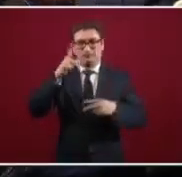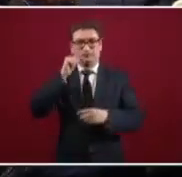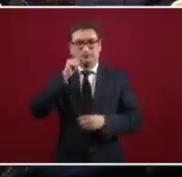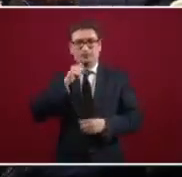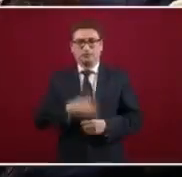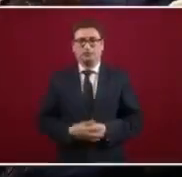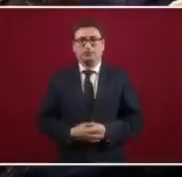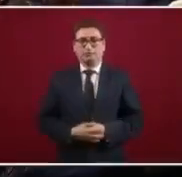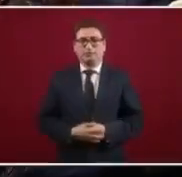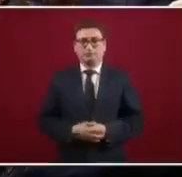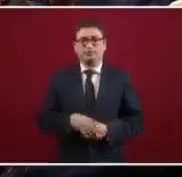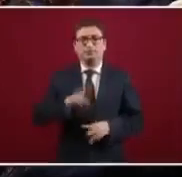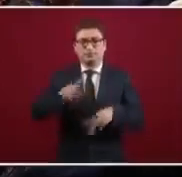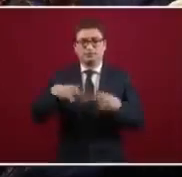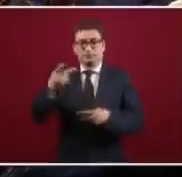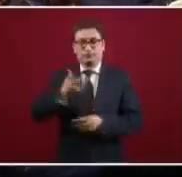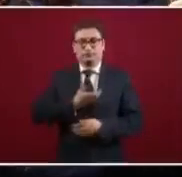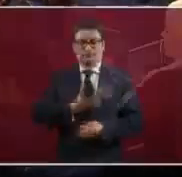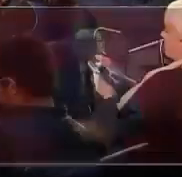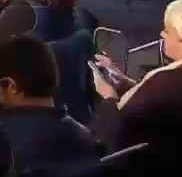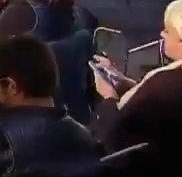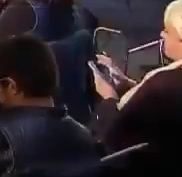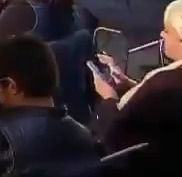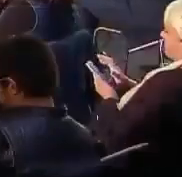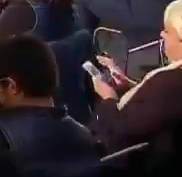vamos allá al zócalo